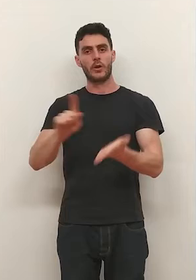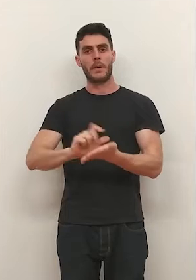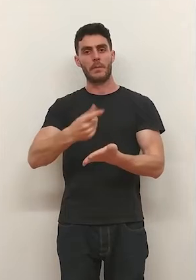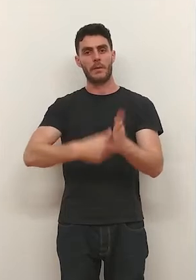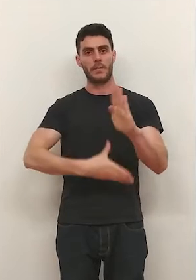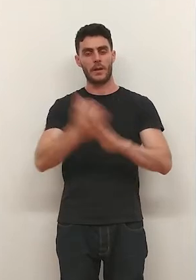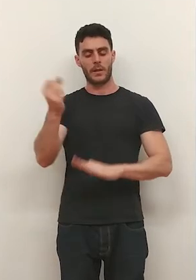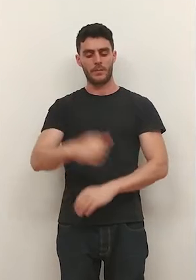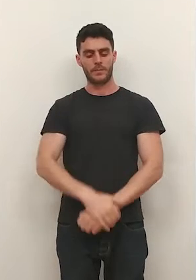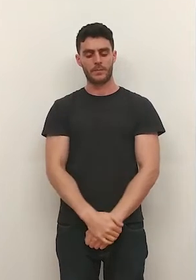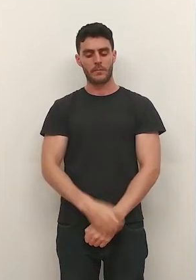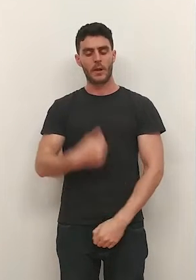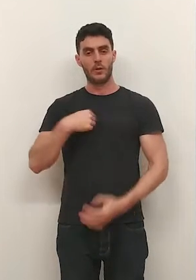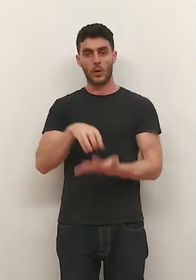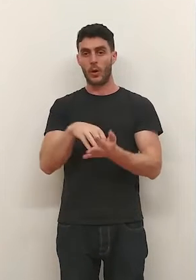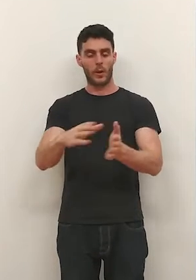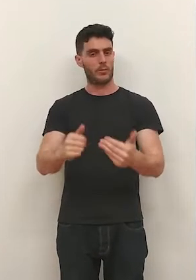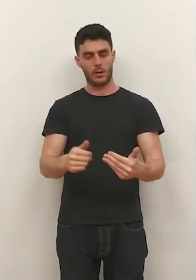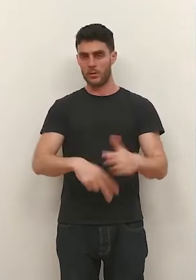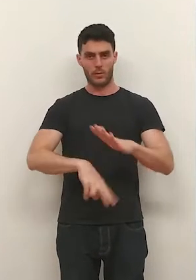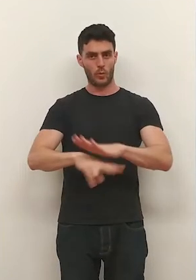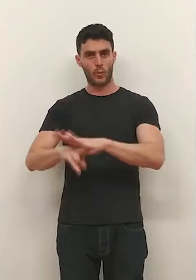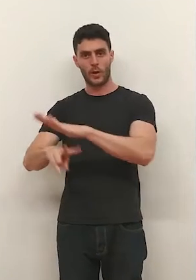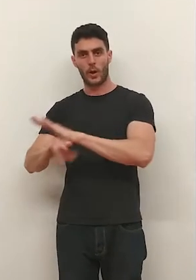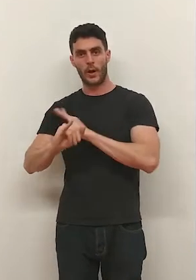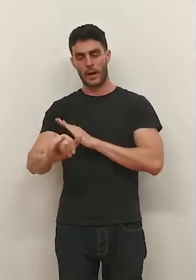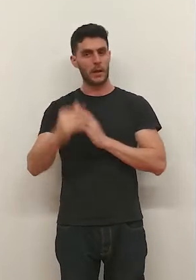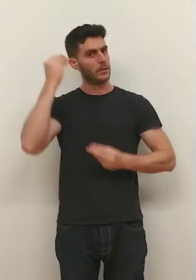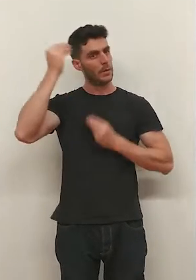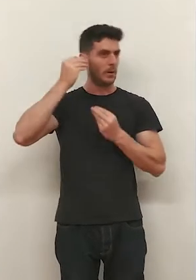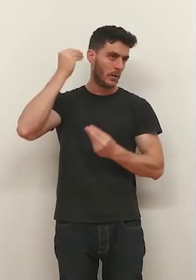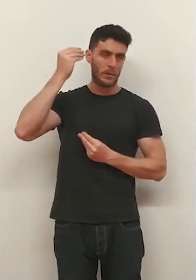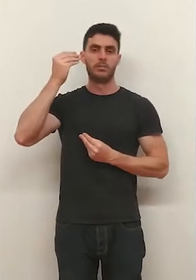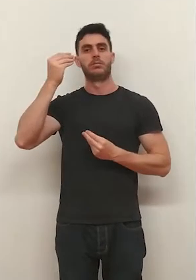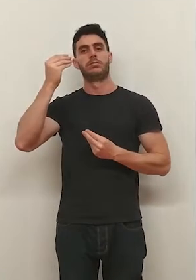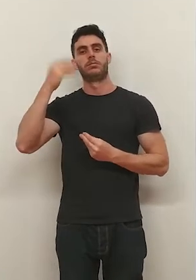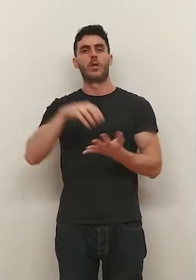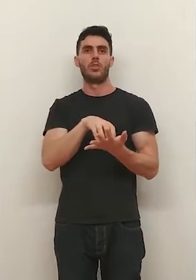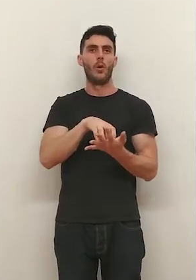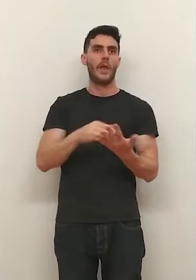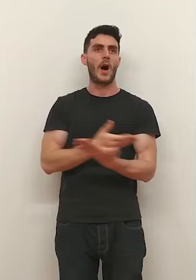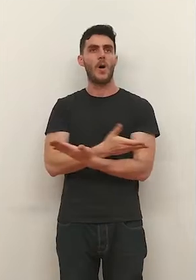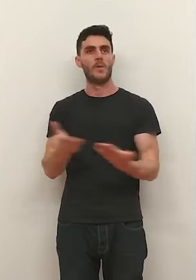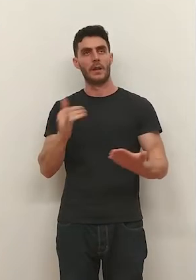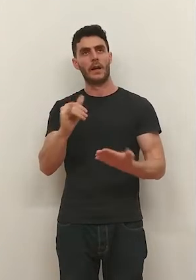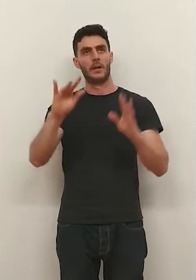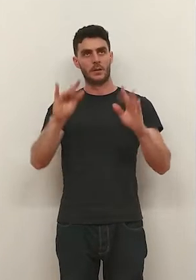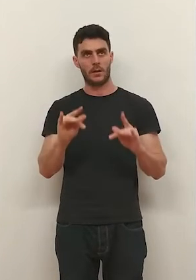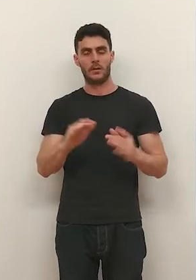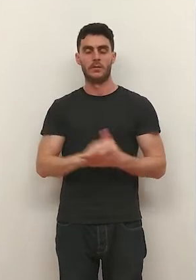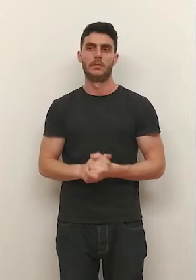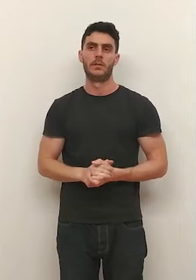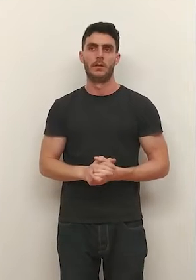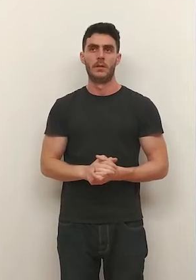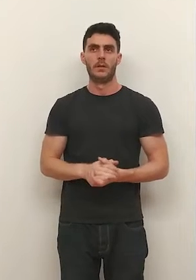Primera Federación. No dudo que va a haber jugadores que van a tener planteamientos, que van a tener ofertas